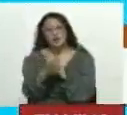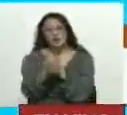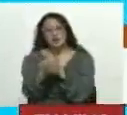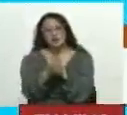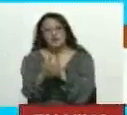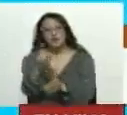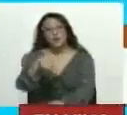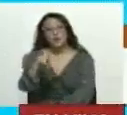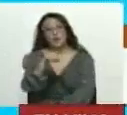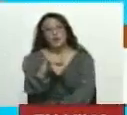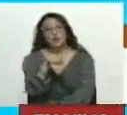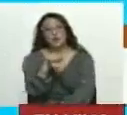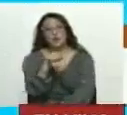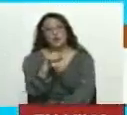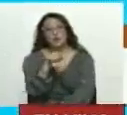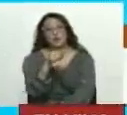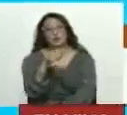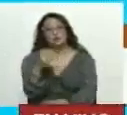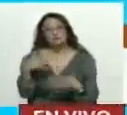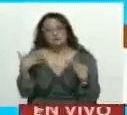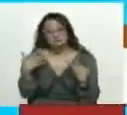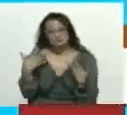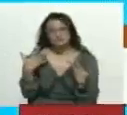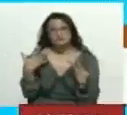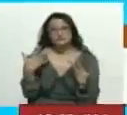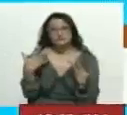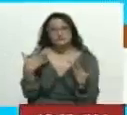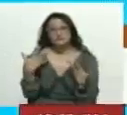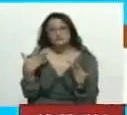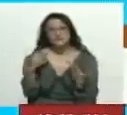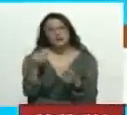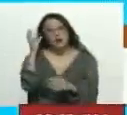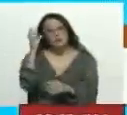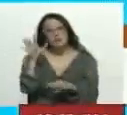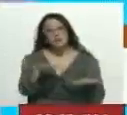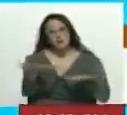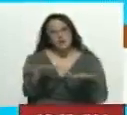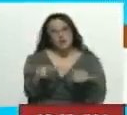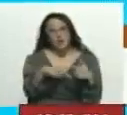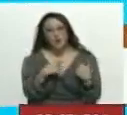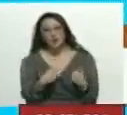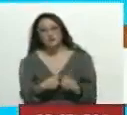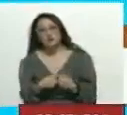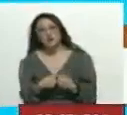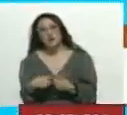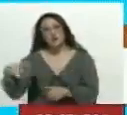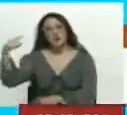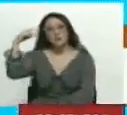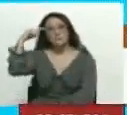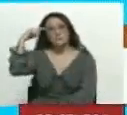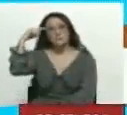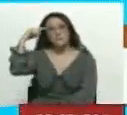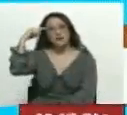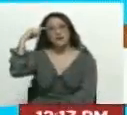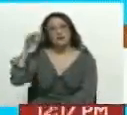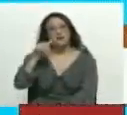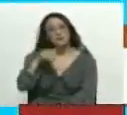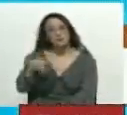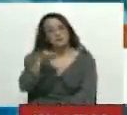y muy con mucha energía y mucho entusiasmo tuvo la capacidad de mover los corazones y las Mentes del pueblo